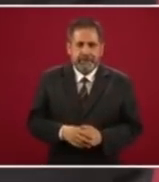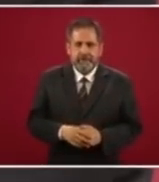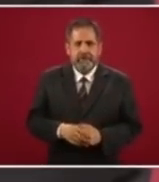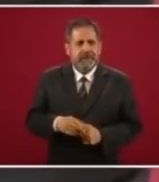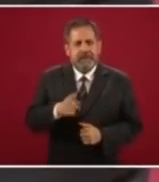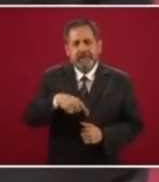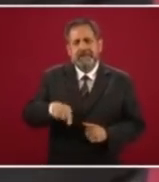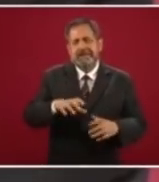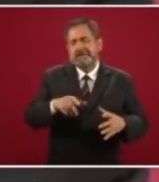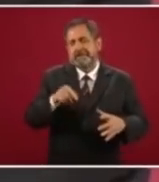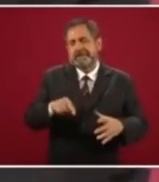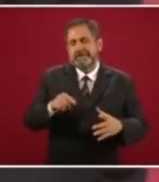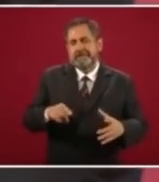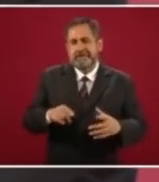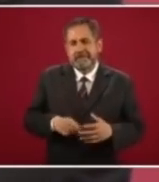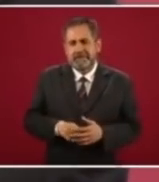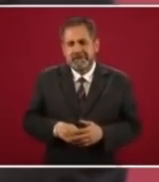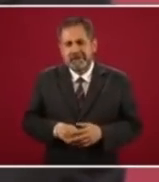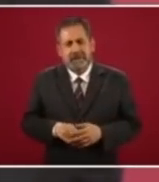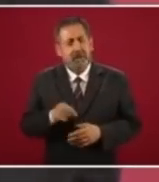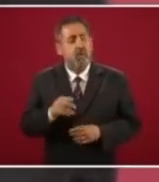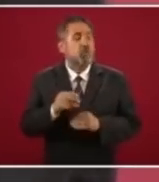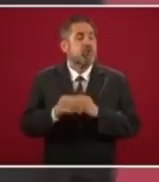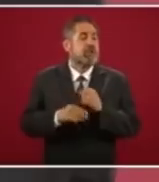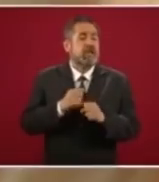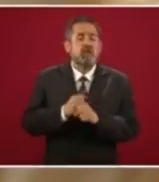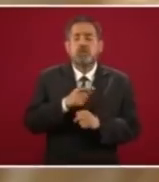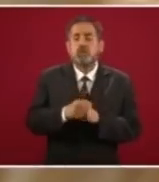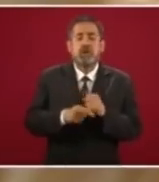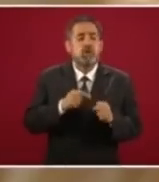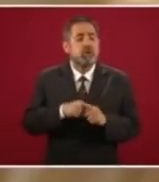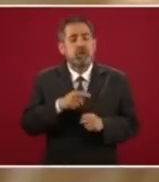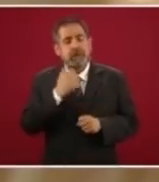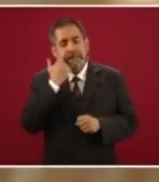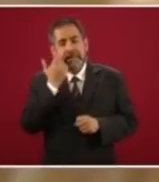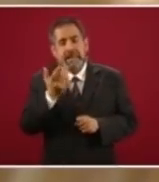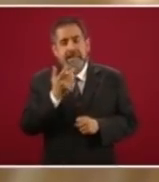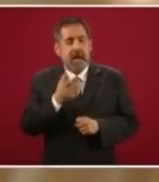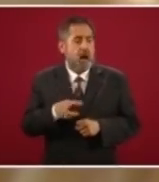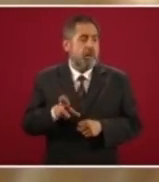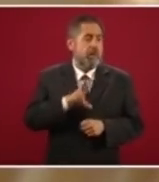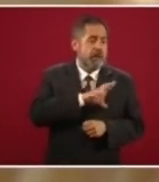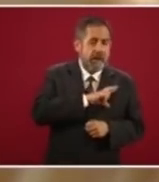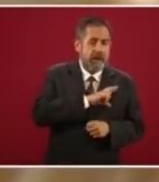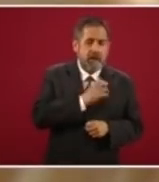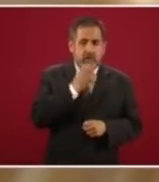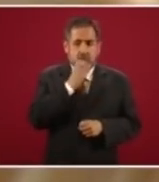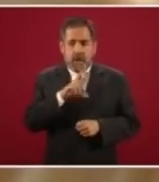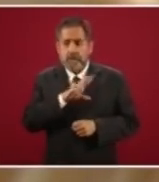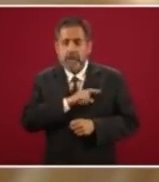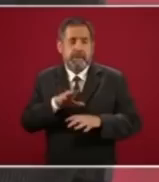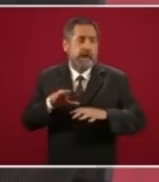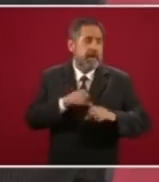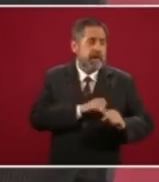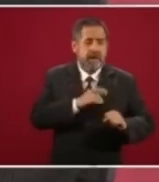ellos apostaron durante mucho tiempo a la privatización de la educación.